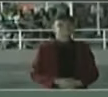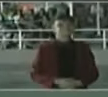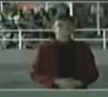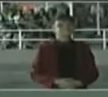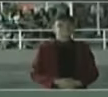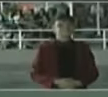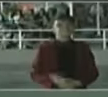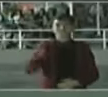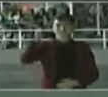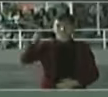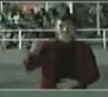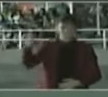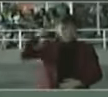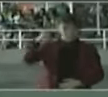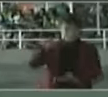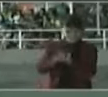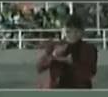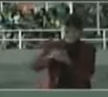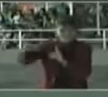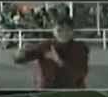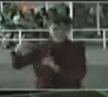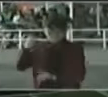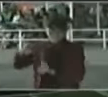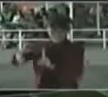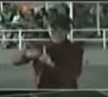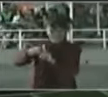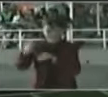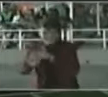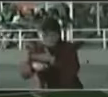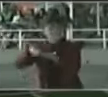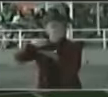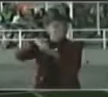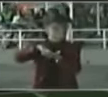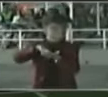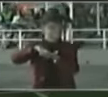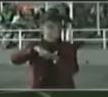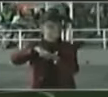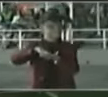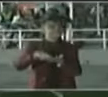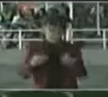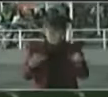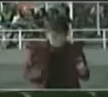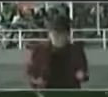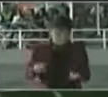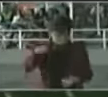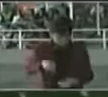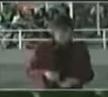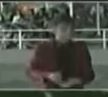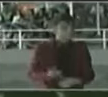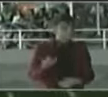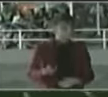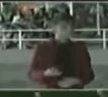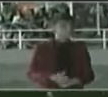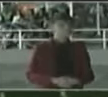el crucificado, el resucitado. Ahora está aquí.